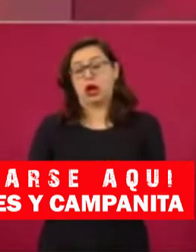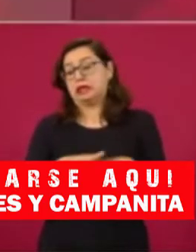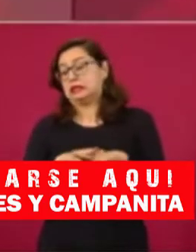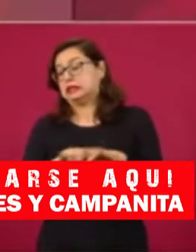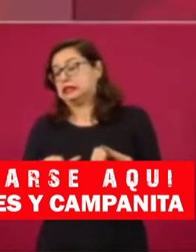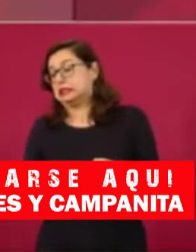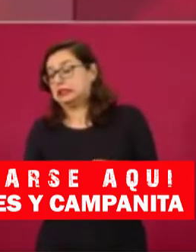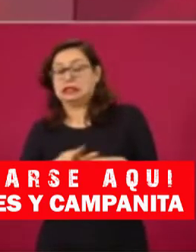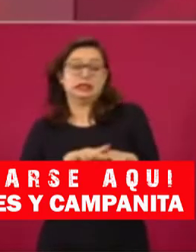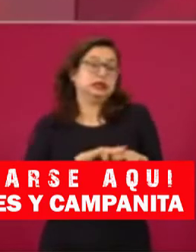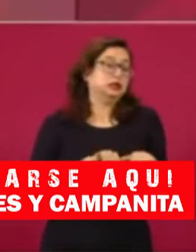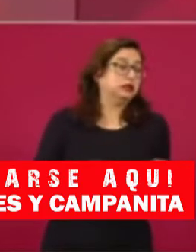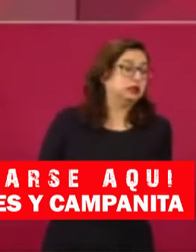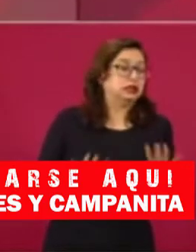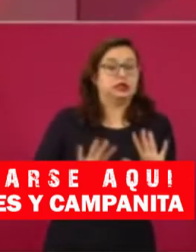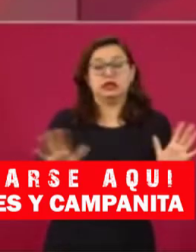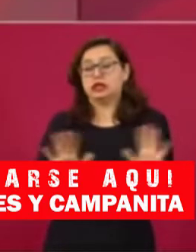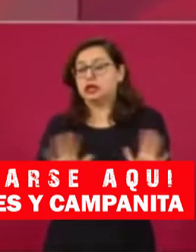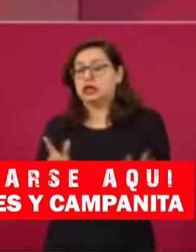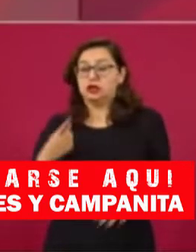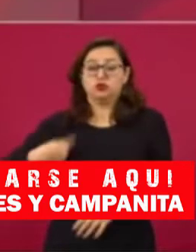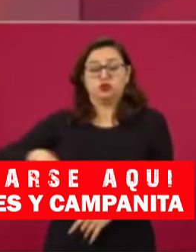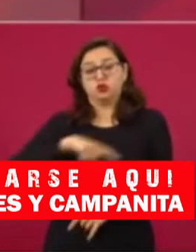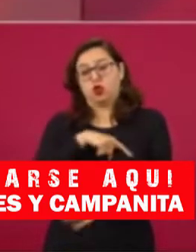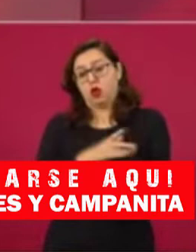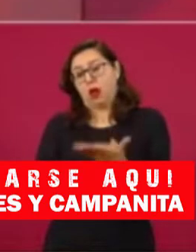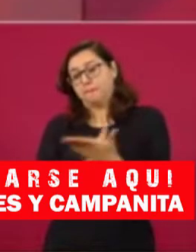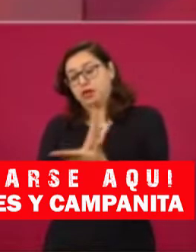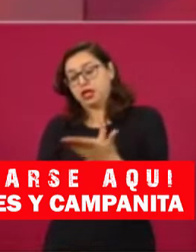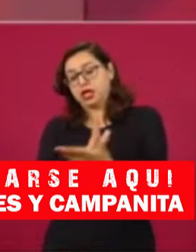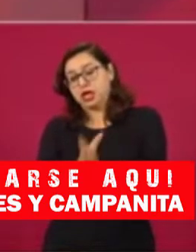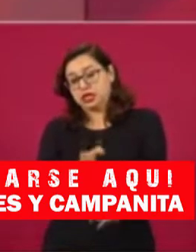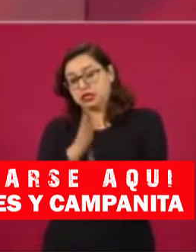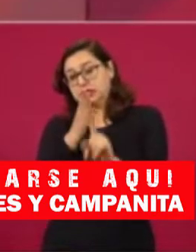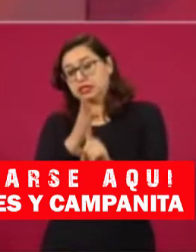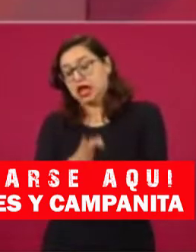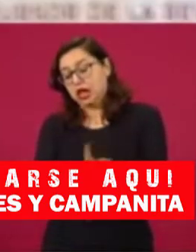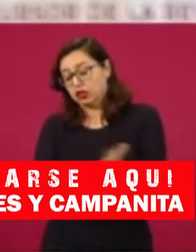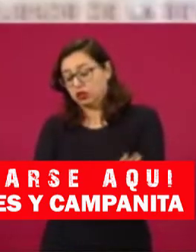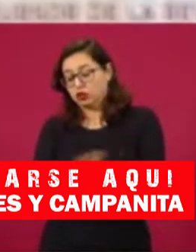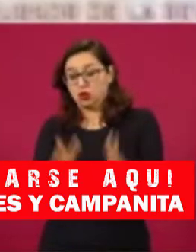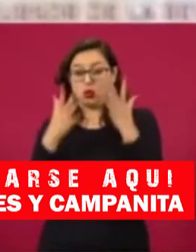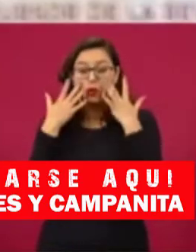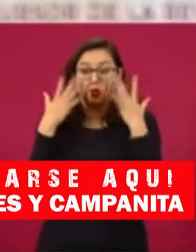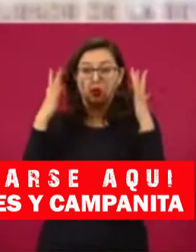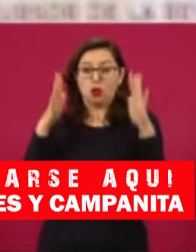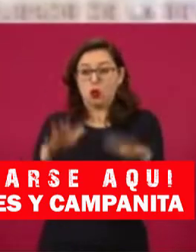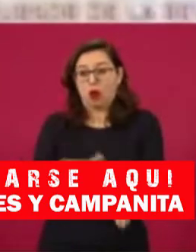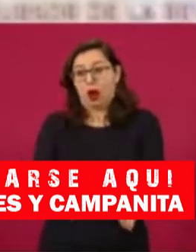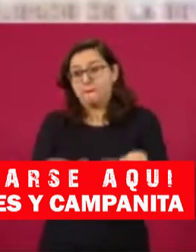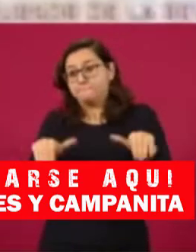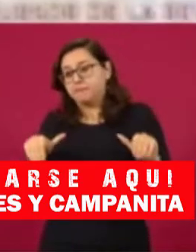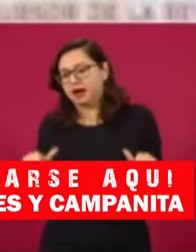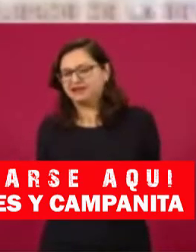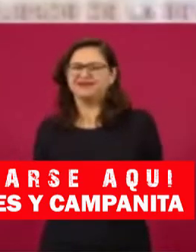Ocampo decía que el moderado no era más que